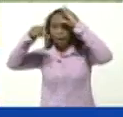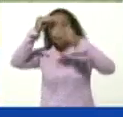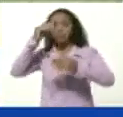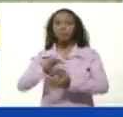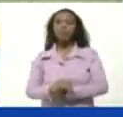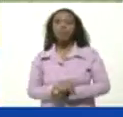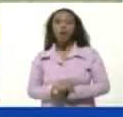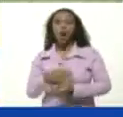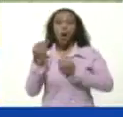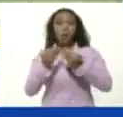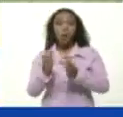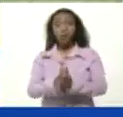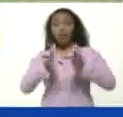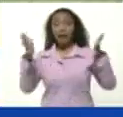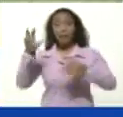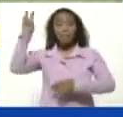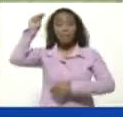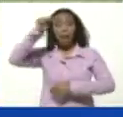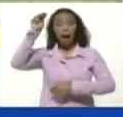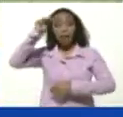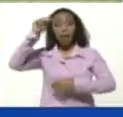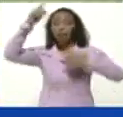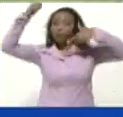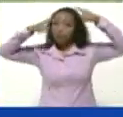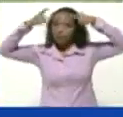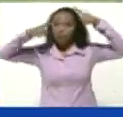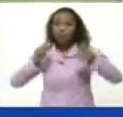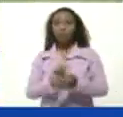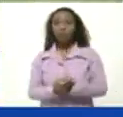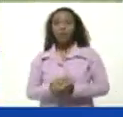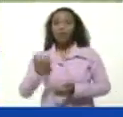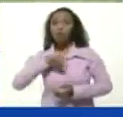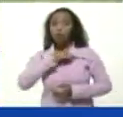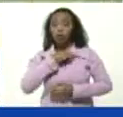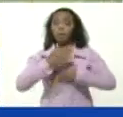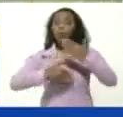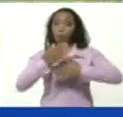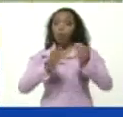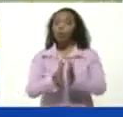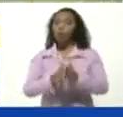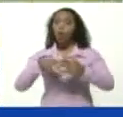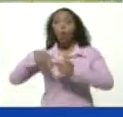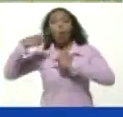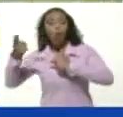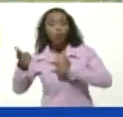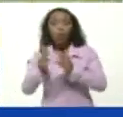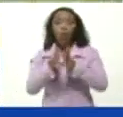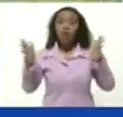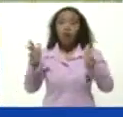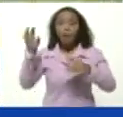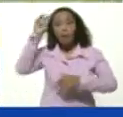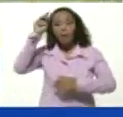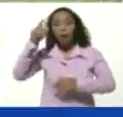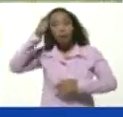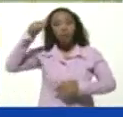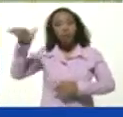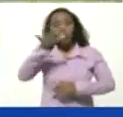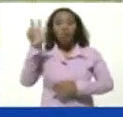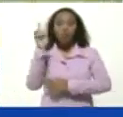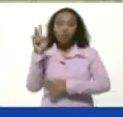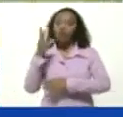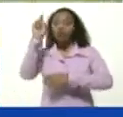Aprendimos con el gran maestro Hugo Chávez. Y hemos aprendido de otro gran maestro, el pueblo de Venezuela. Todos los días